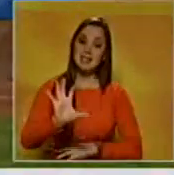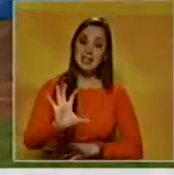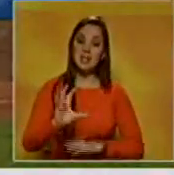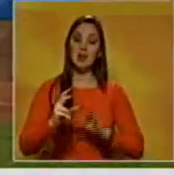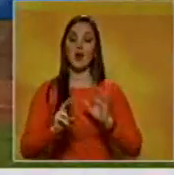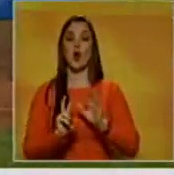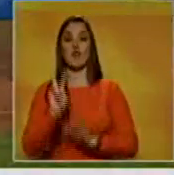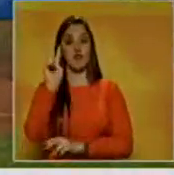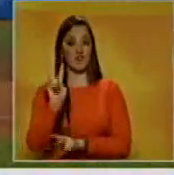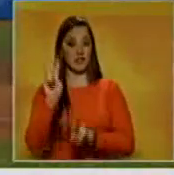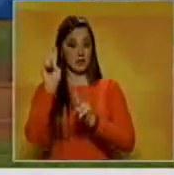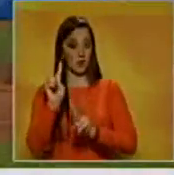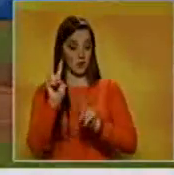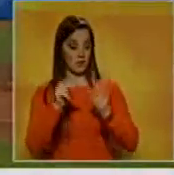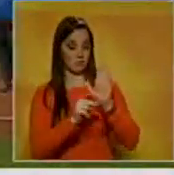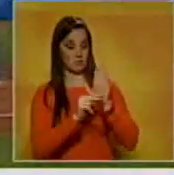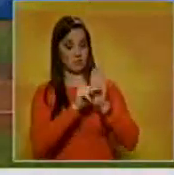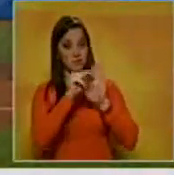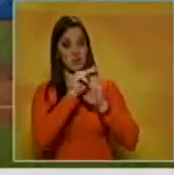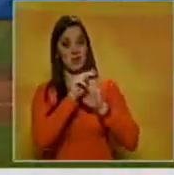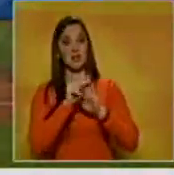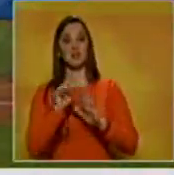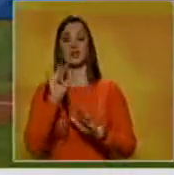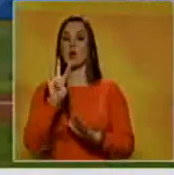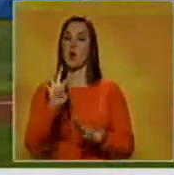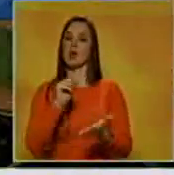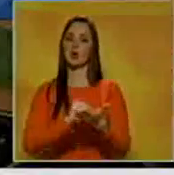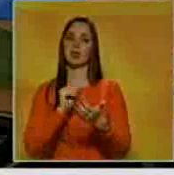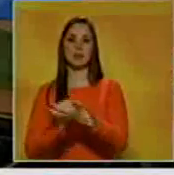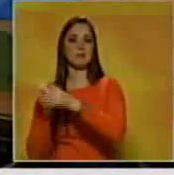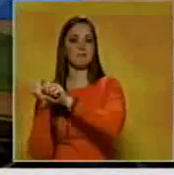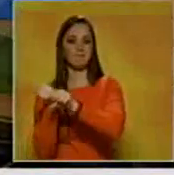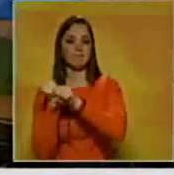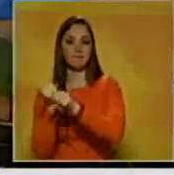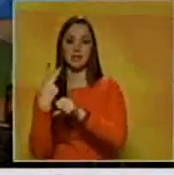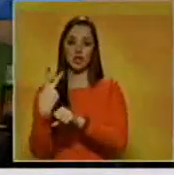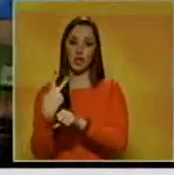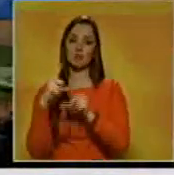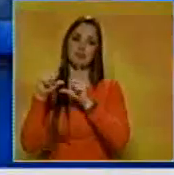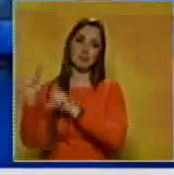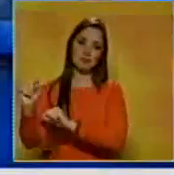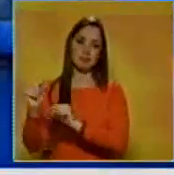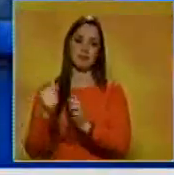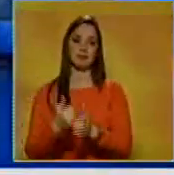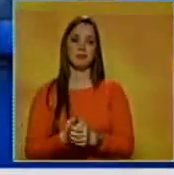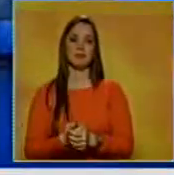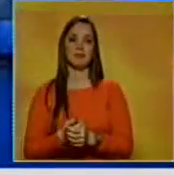Martínez destacó por los felinos al irse de 4-2 con el primer jonrón de la temporada, 3 impulsadas y 1 anotada.